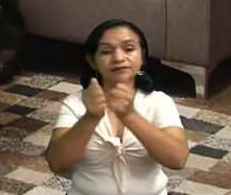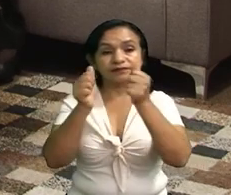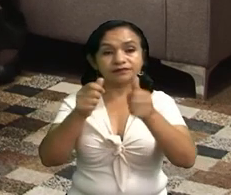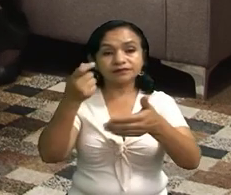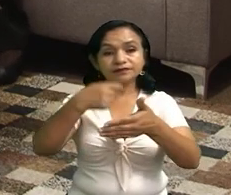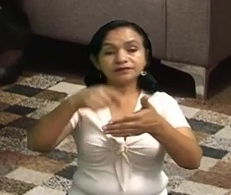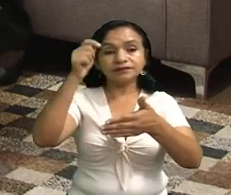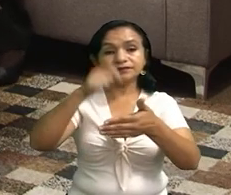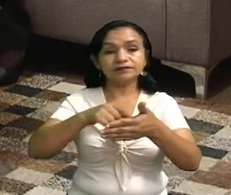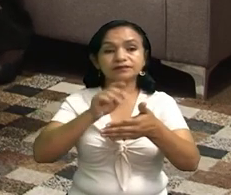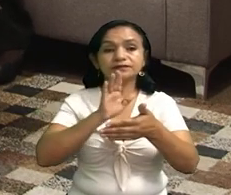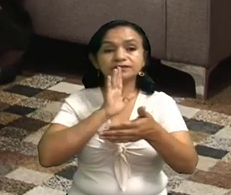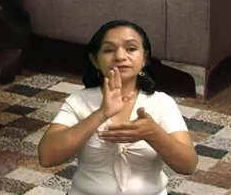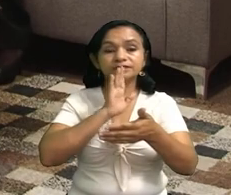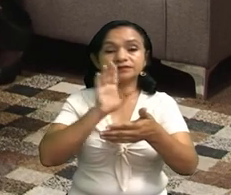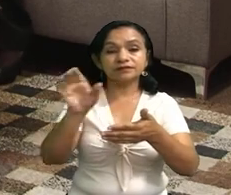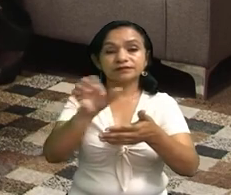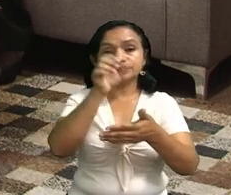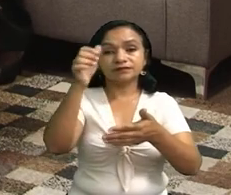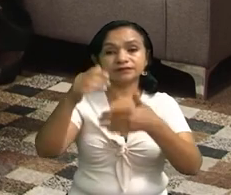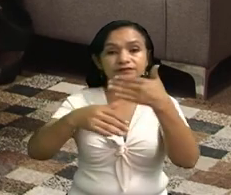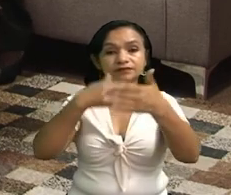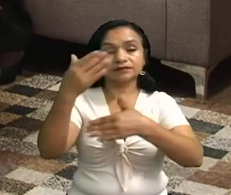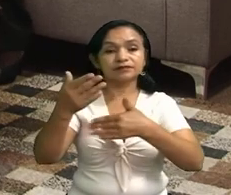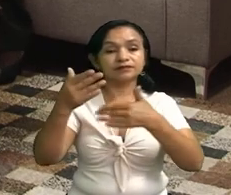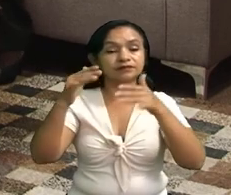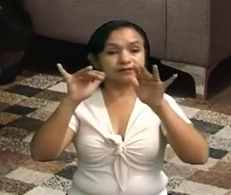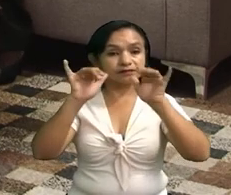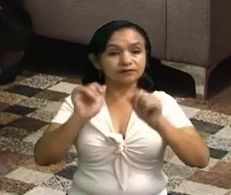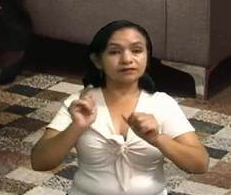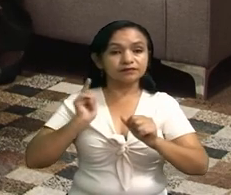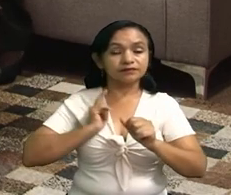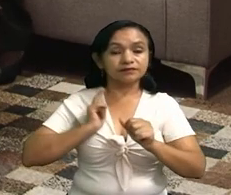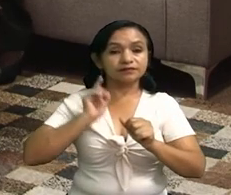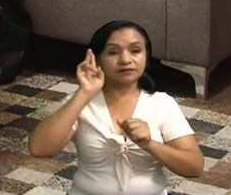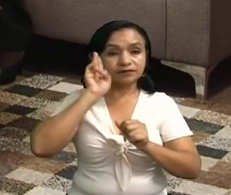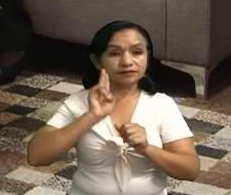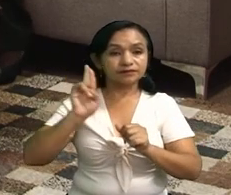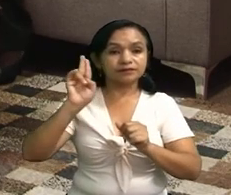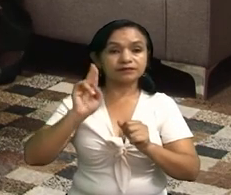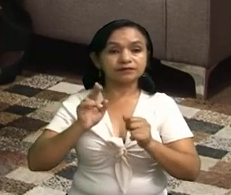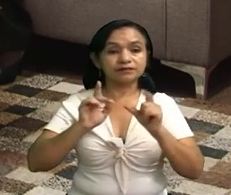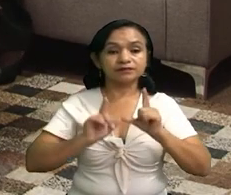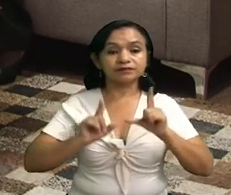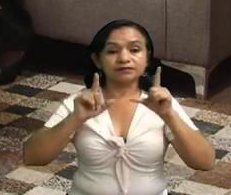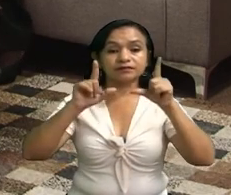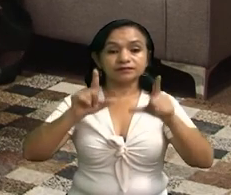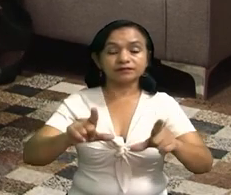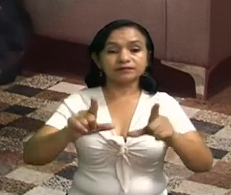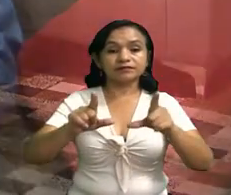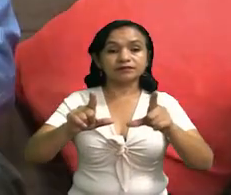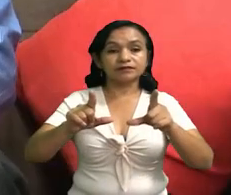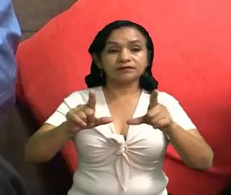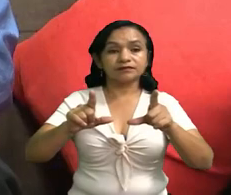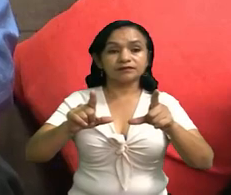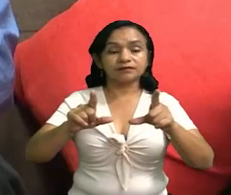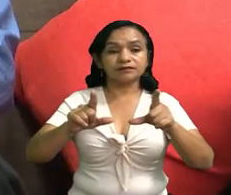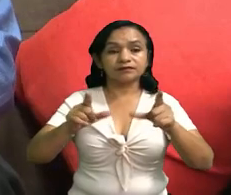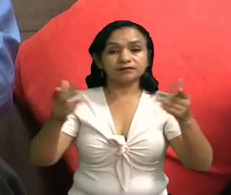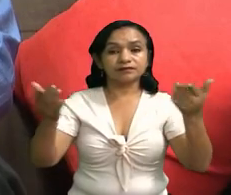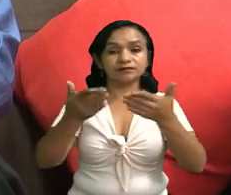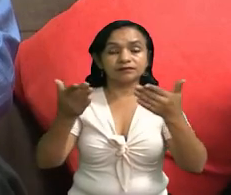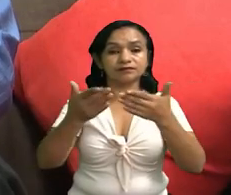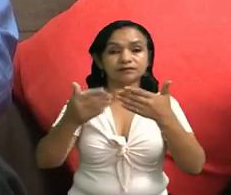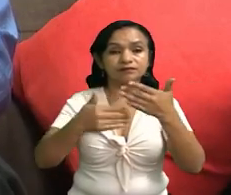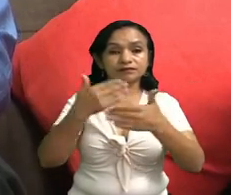también quisiera que nos hablara de otros procesos que ya están en marcha en la UNAM Managua, me refiero a las matrículas y también unos procesos